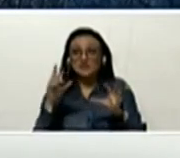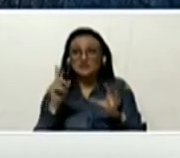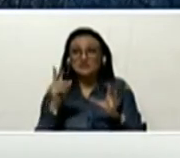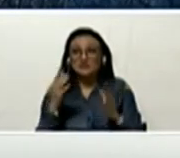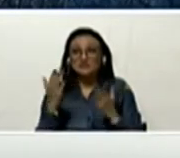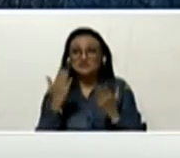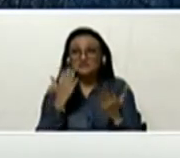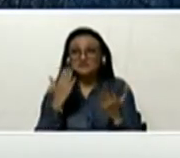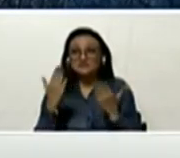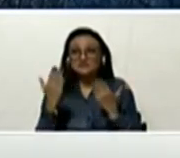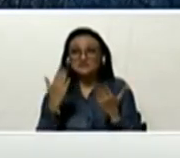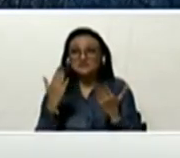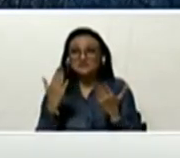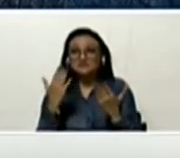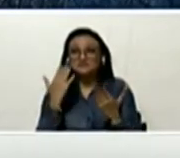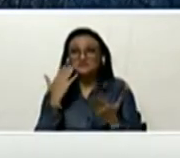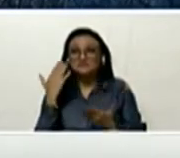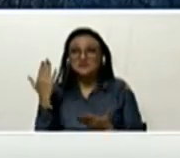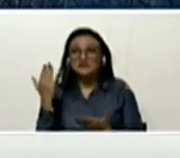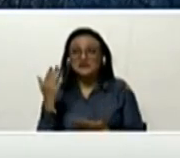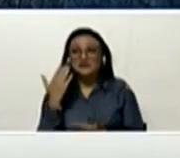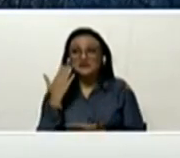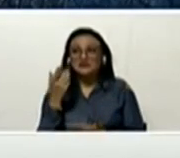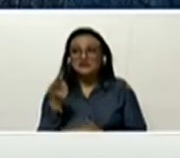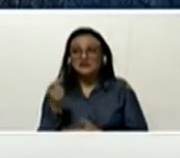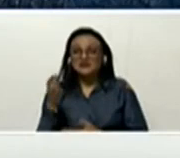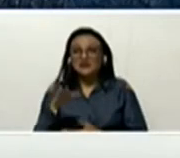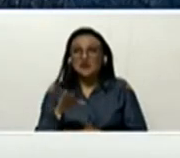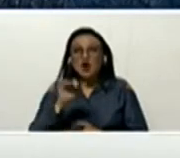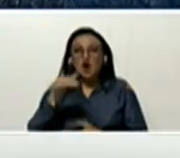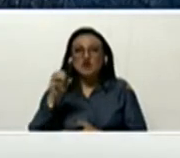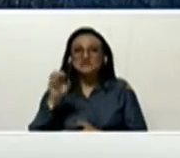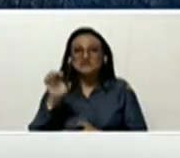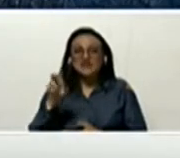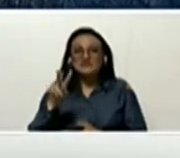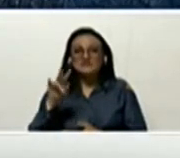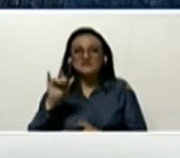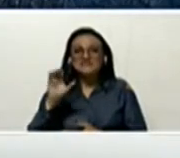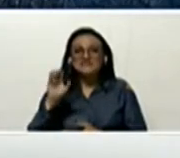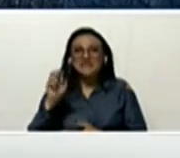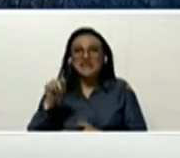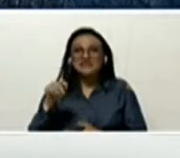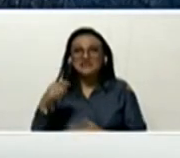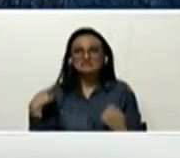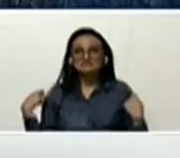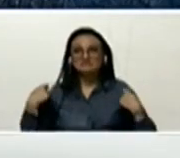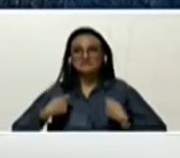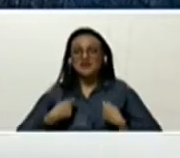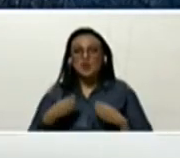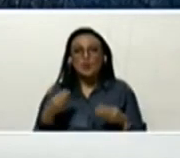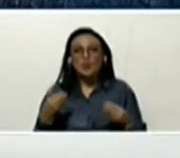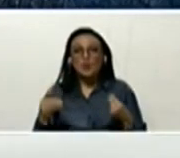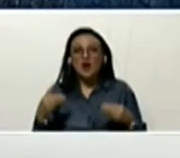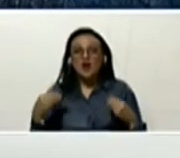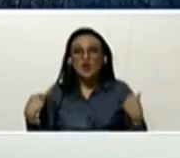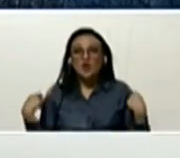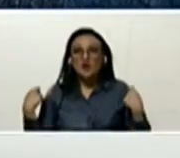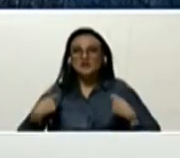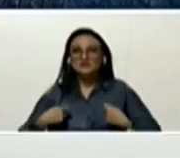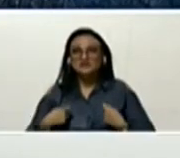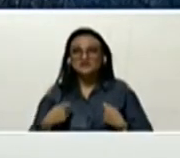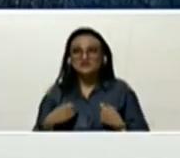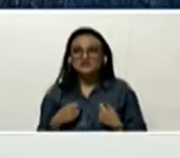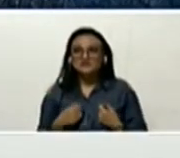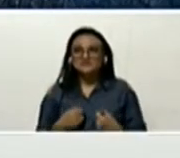Ahí va, mira, José Vicente adelante, con su pinta, su chaqueta de cuero. Mira, yo, ahí me